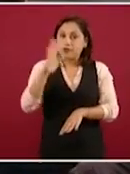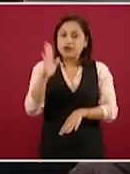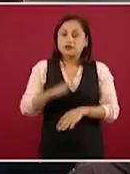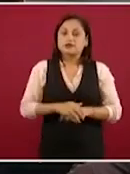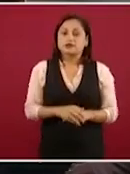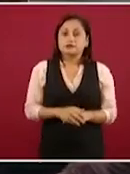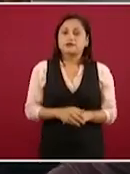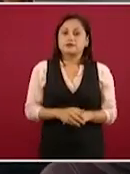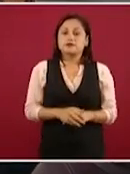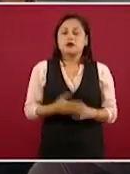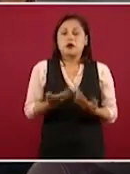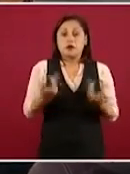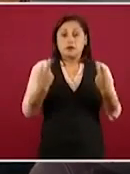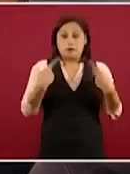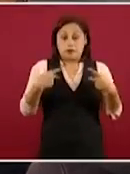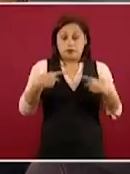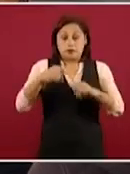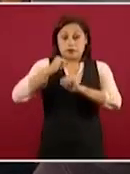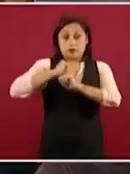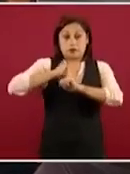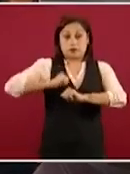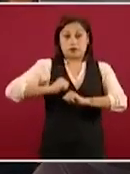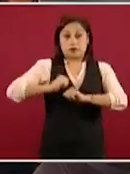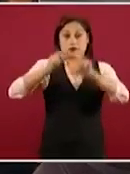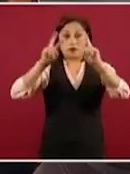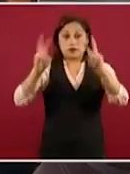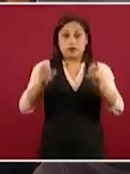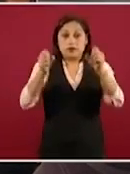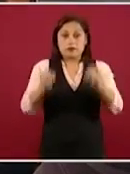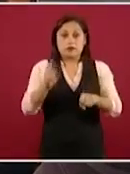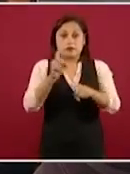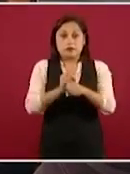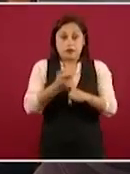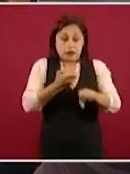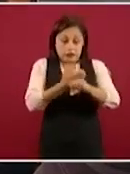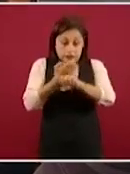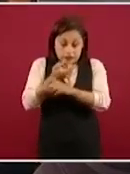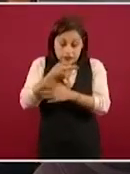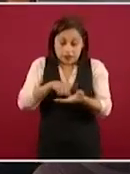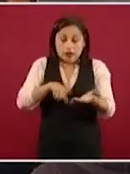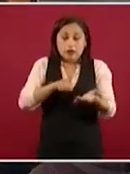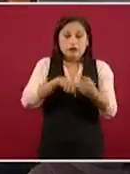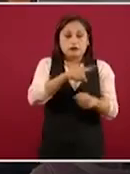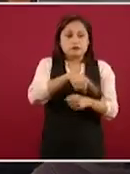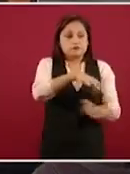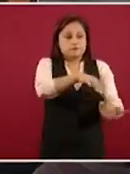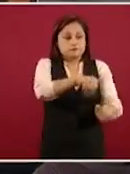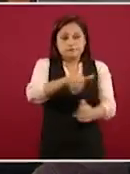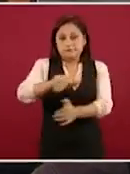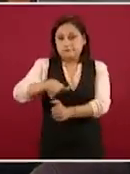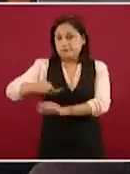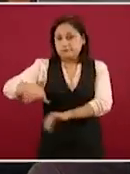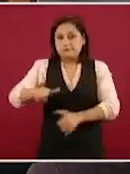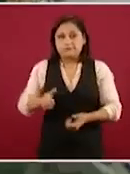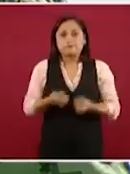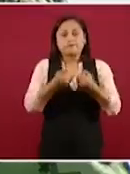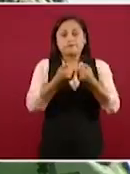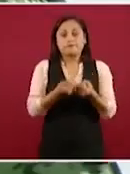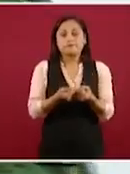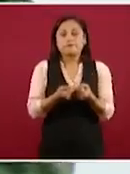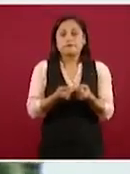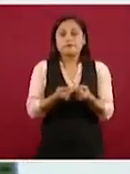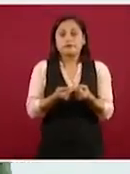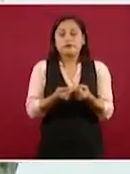autoridades encargadas de la seguridad han asegurado en lo que va de el registro